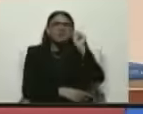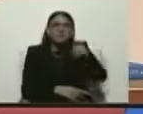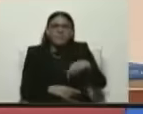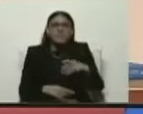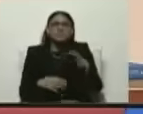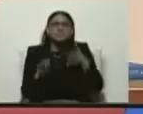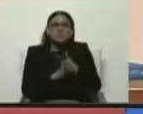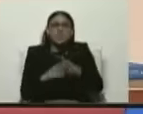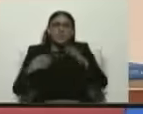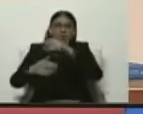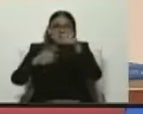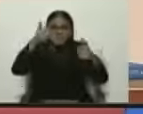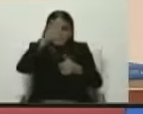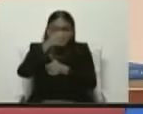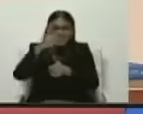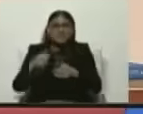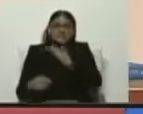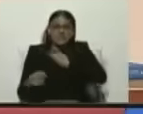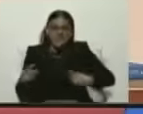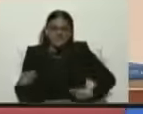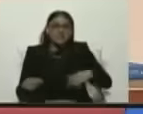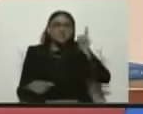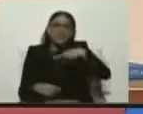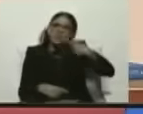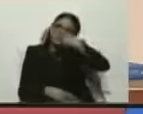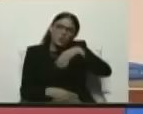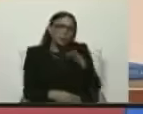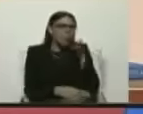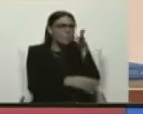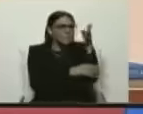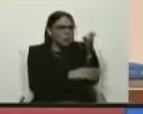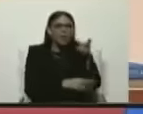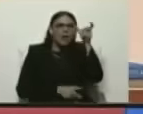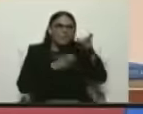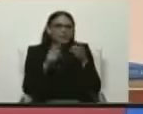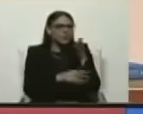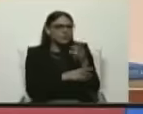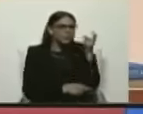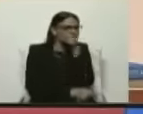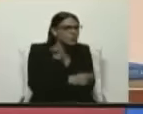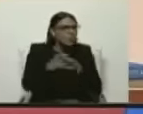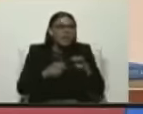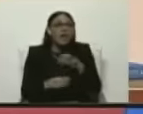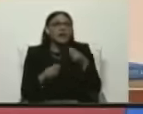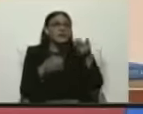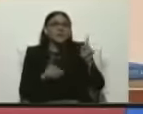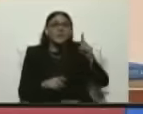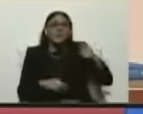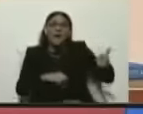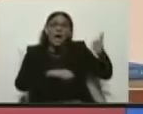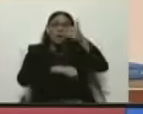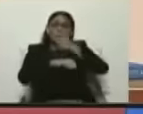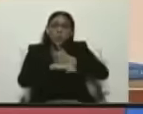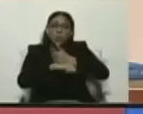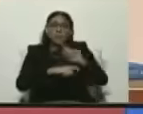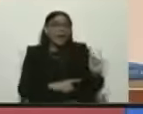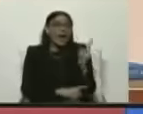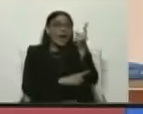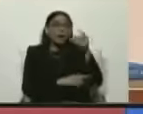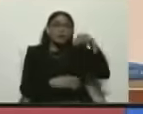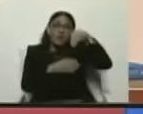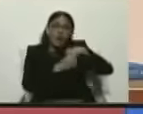social, el general Loquivi, que fue mayor general Loquivi, que fue designado como autoridad única en el